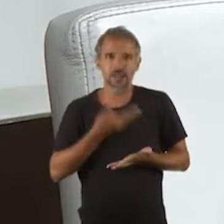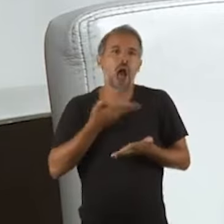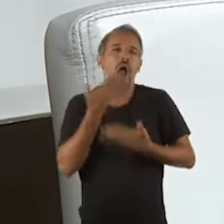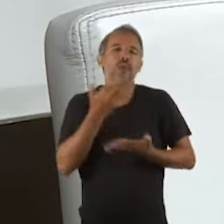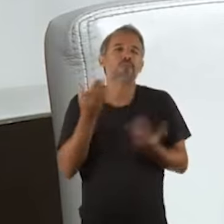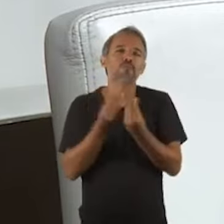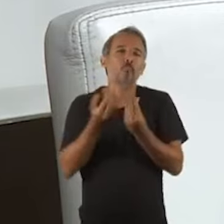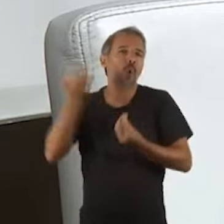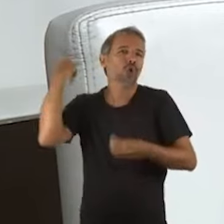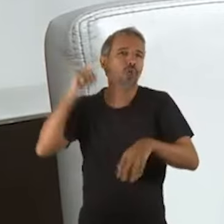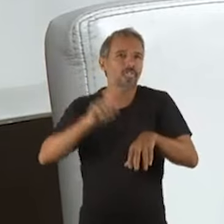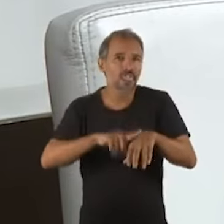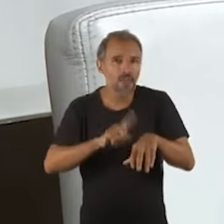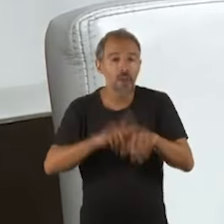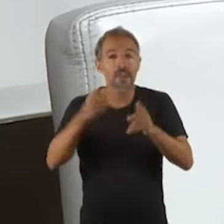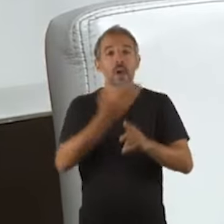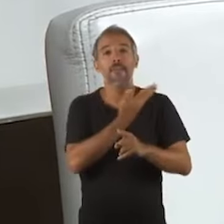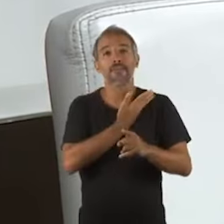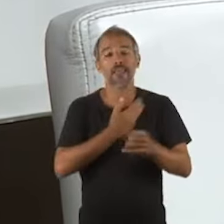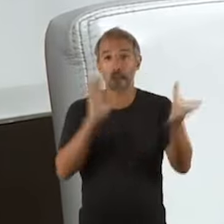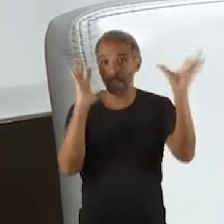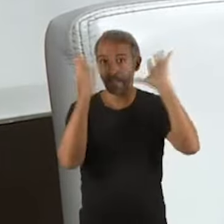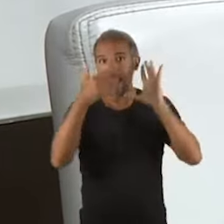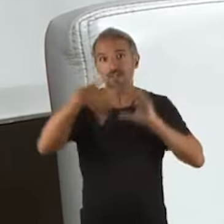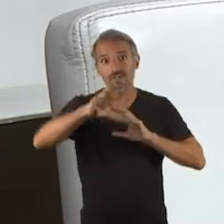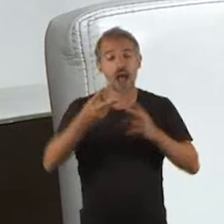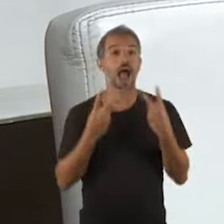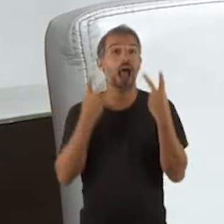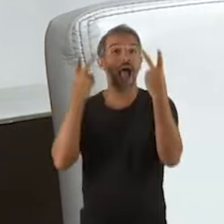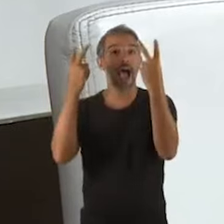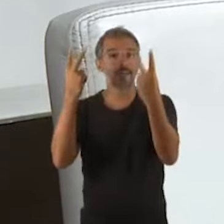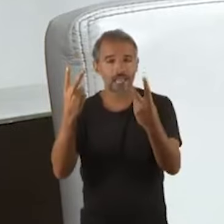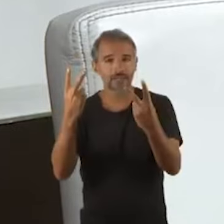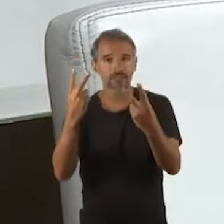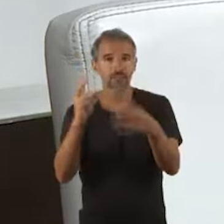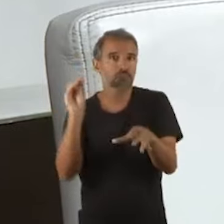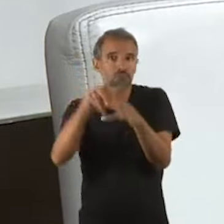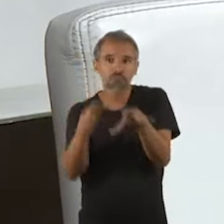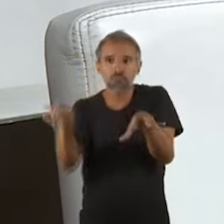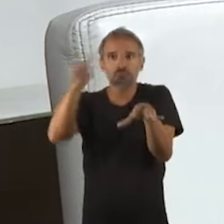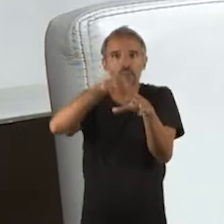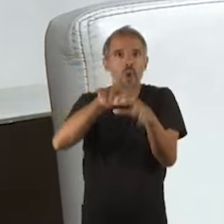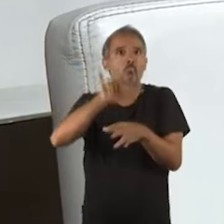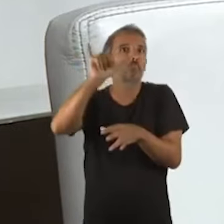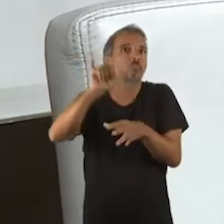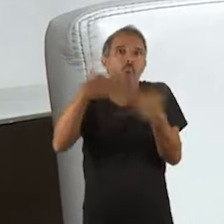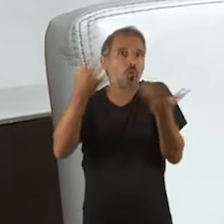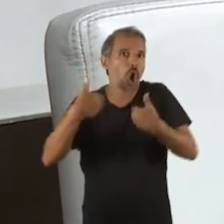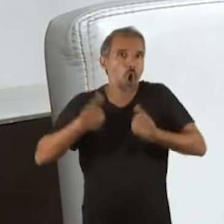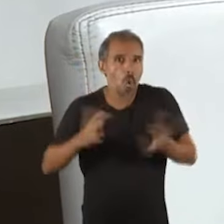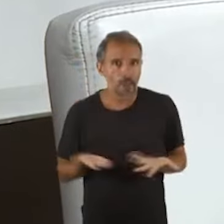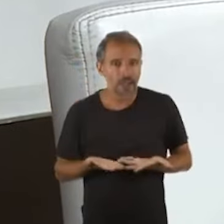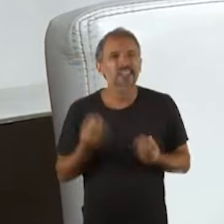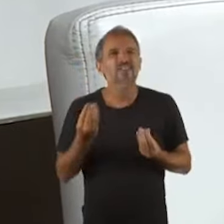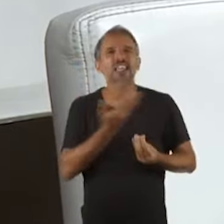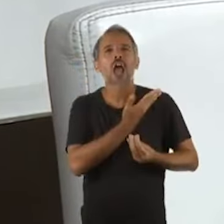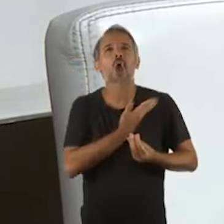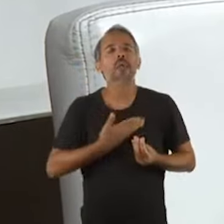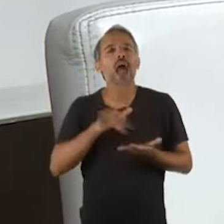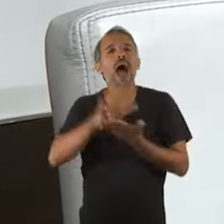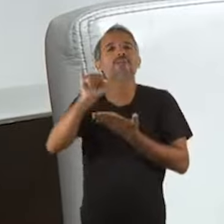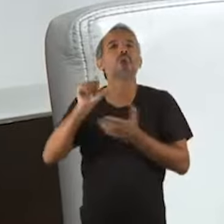tiempo y que de hecho el presidente Javier Miley va a viajar entiendo en un vuelo de línea qué es lo que va a hacer el gobierno con el avión